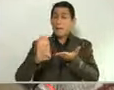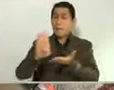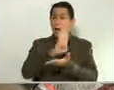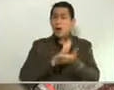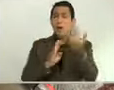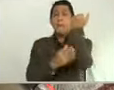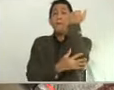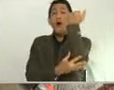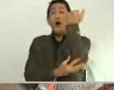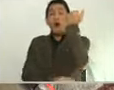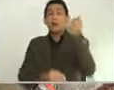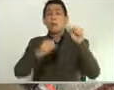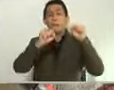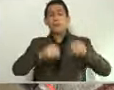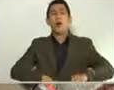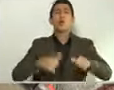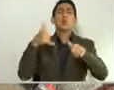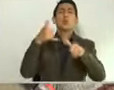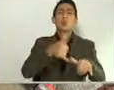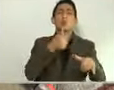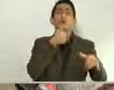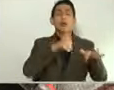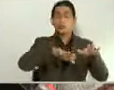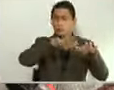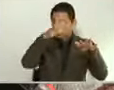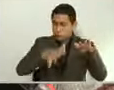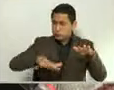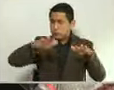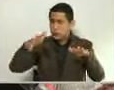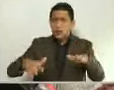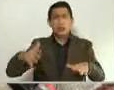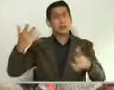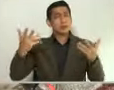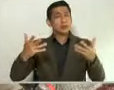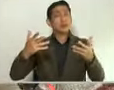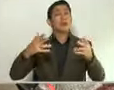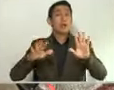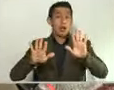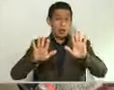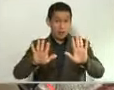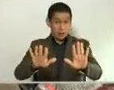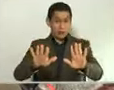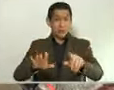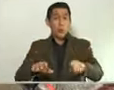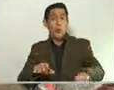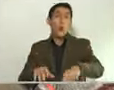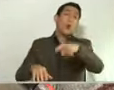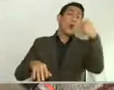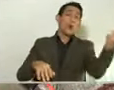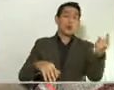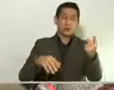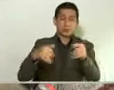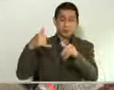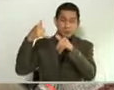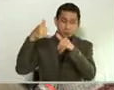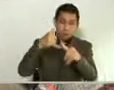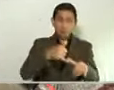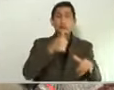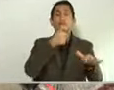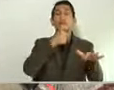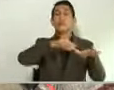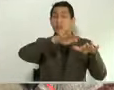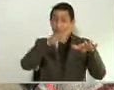y que pueden bañarse ahí, disfrutar de la piscina con olas. Ahora van a tener otra en el norte de la ciudad, en la avenida Narcisa de